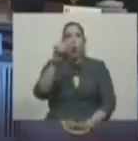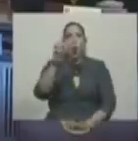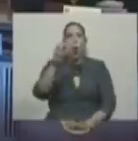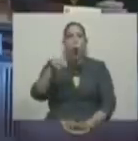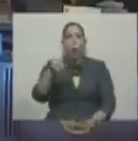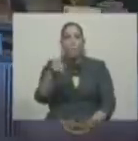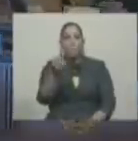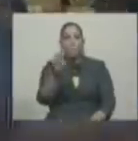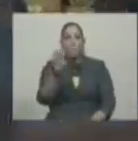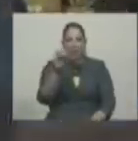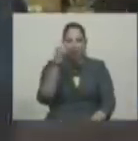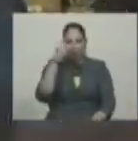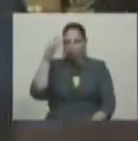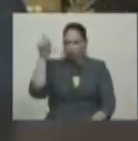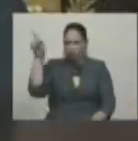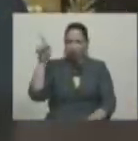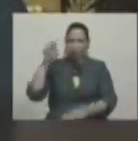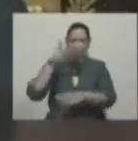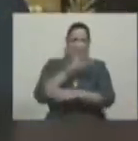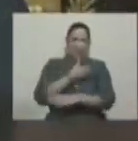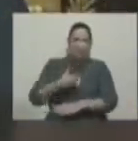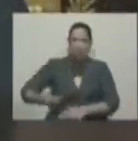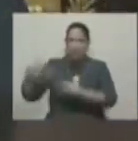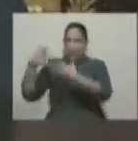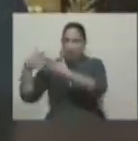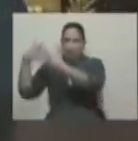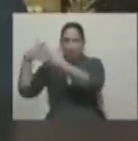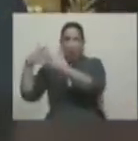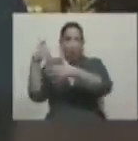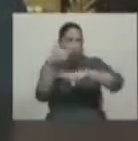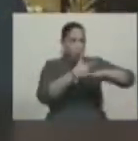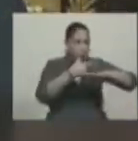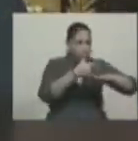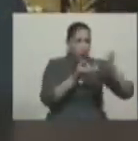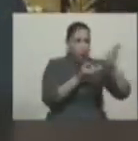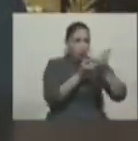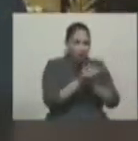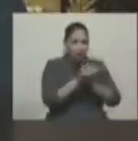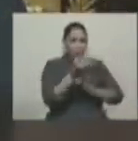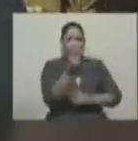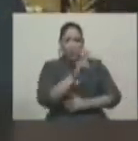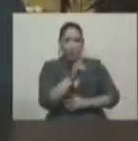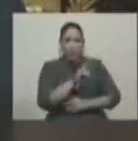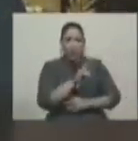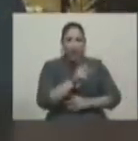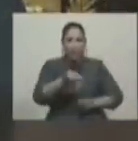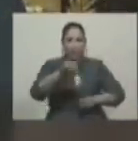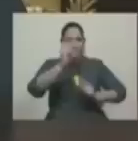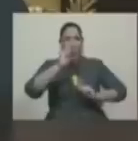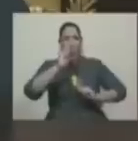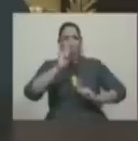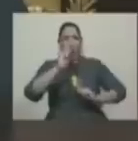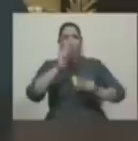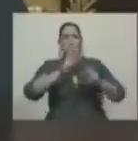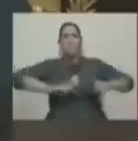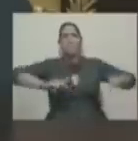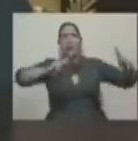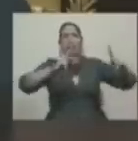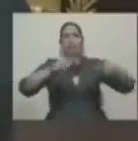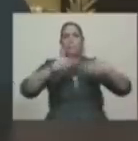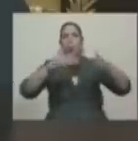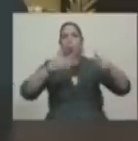es uno de los temas. El otro es, no lo aplica, pero tiene la carta en la mano. Claro, entonces, es